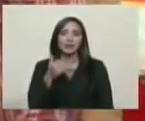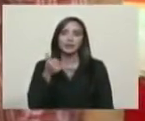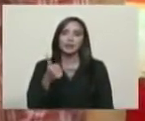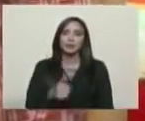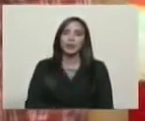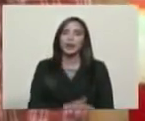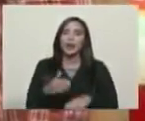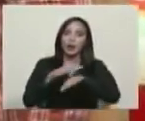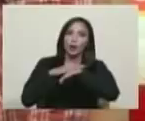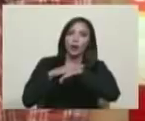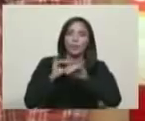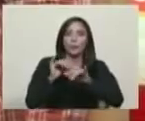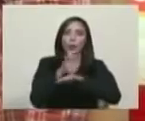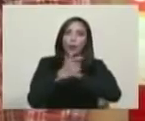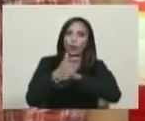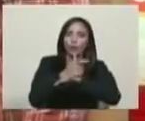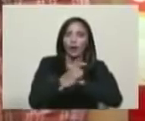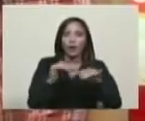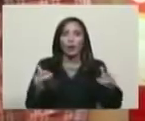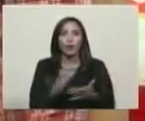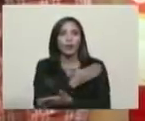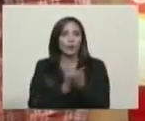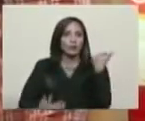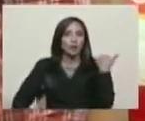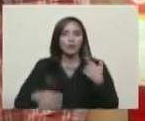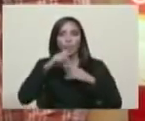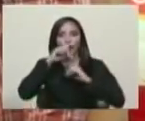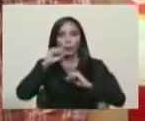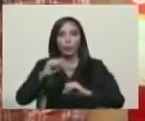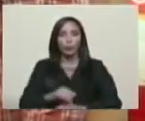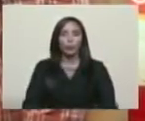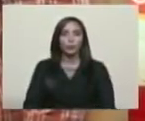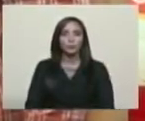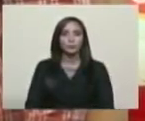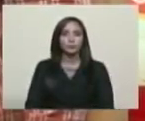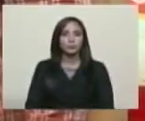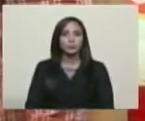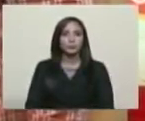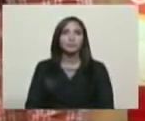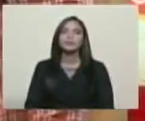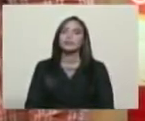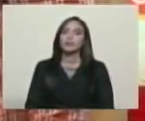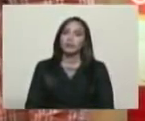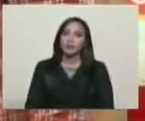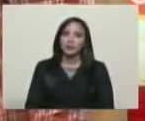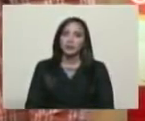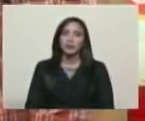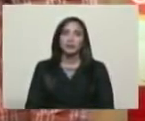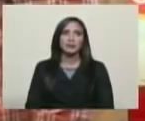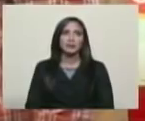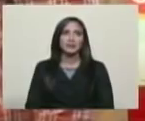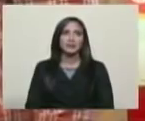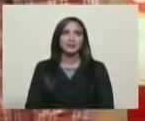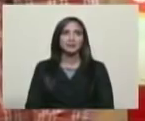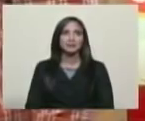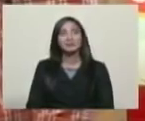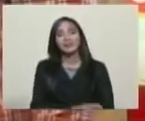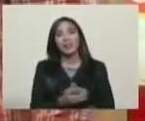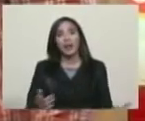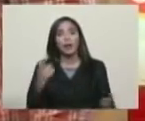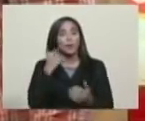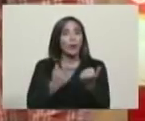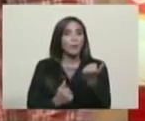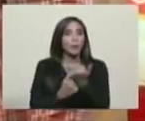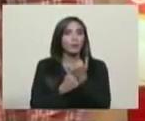el gobierno nacional, y bueno, demostrando una vez más que sí podemos, que nos podemos organizar y que podemos aportar